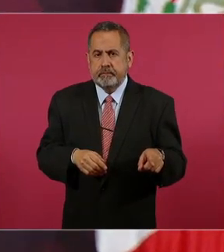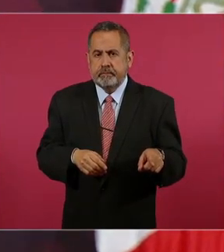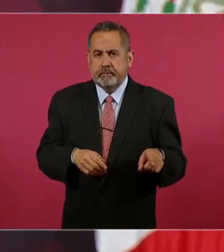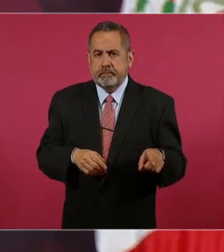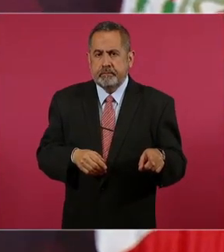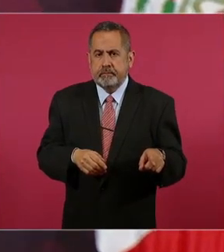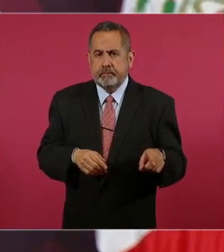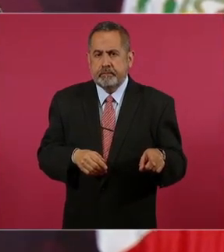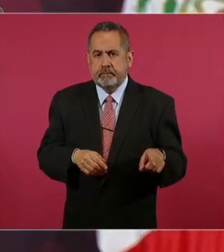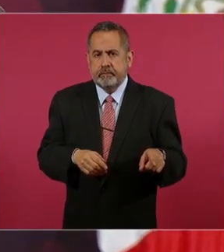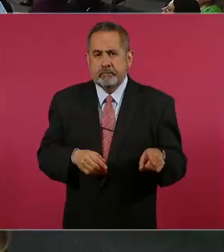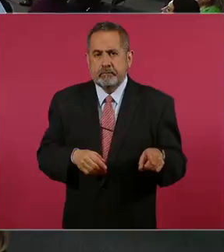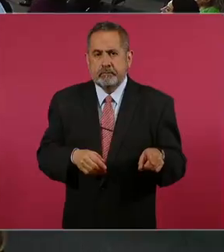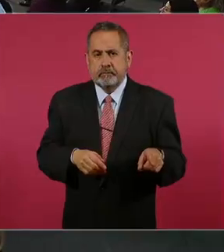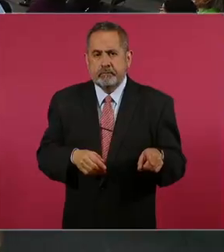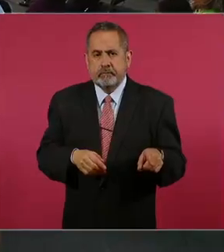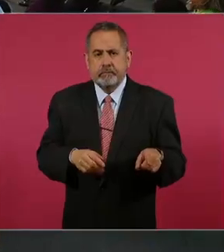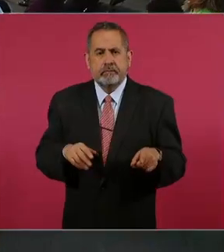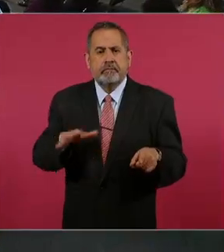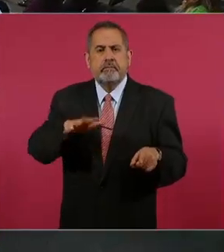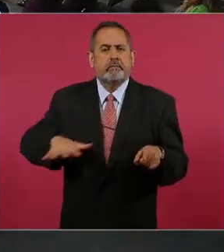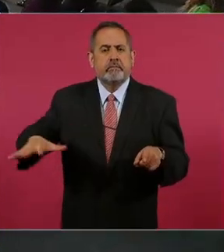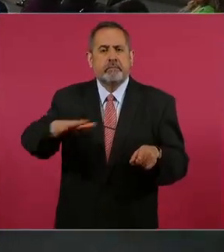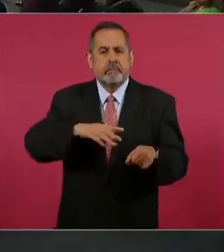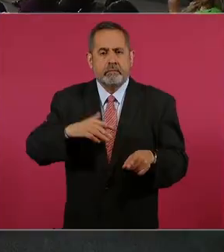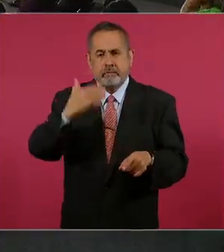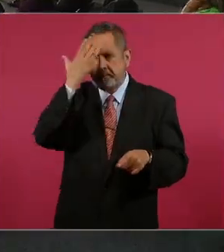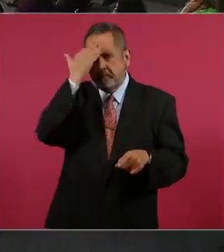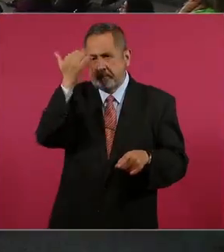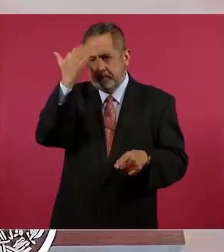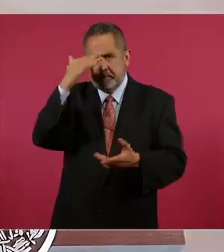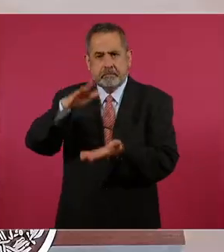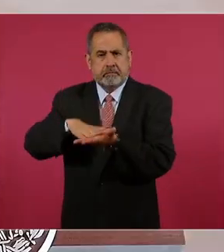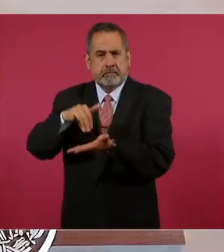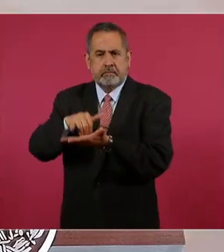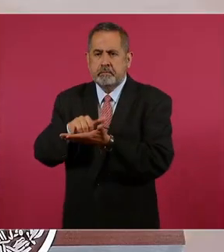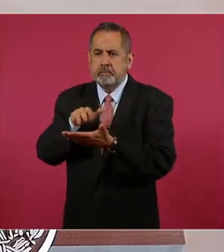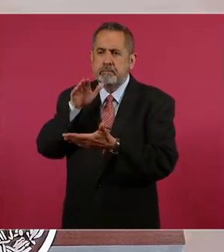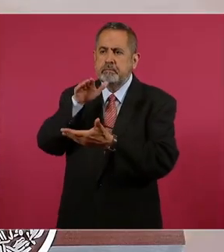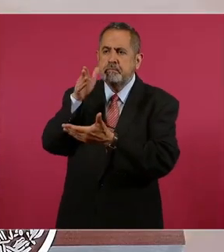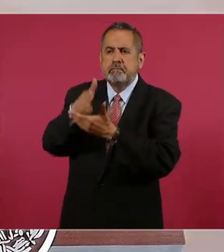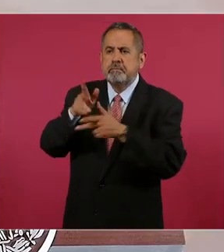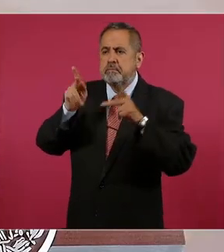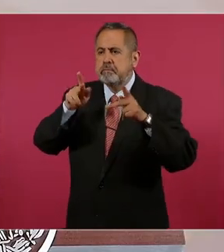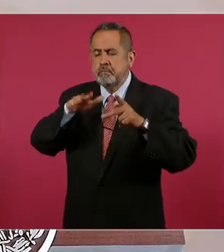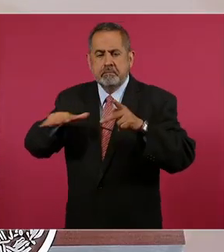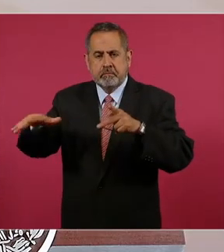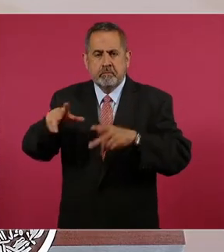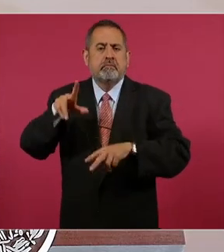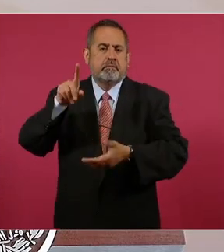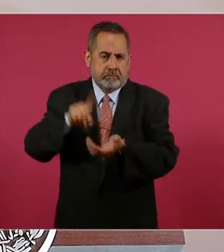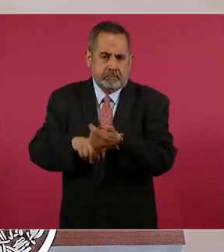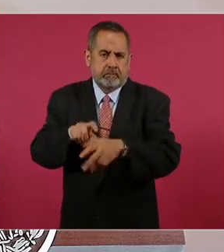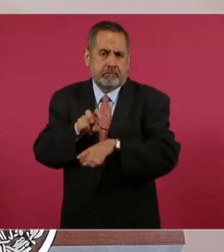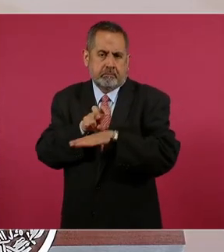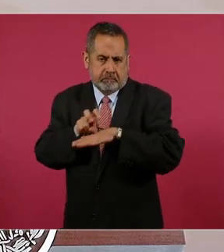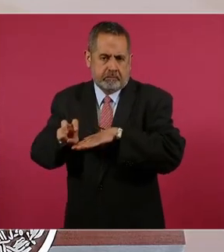región maya si van a estar en el Tren Maya